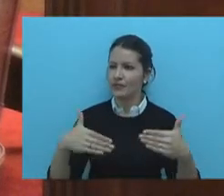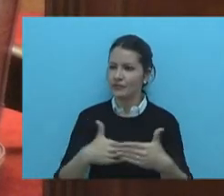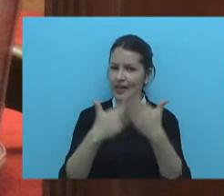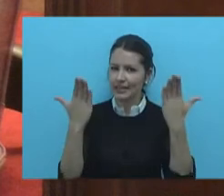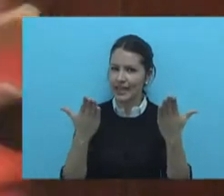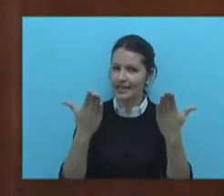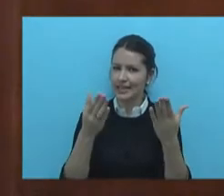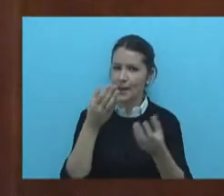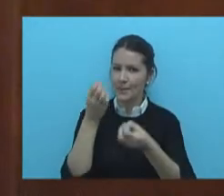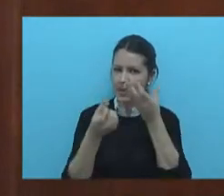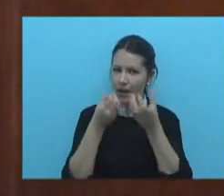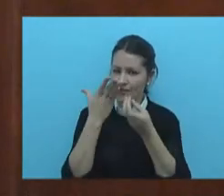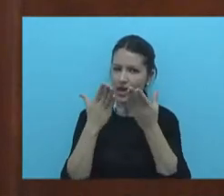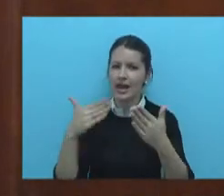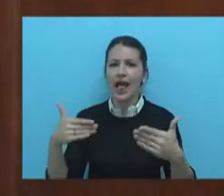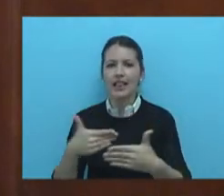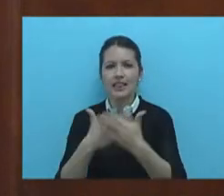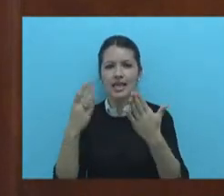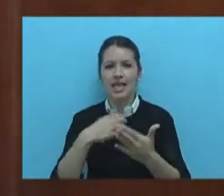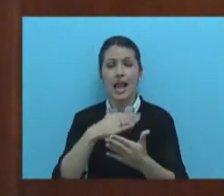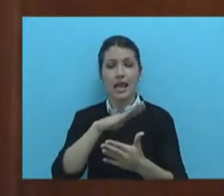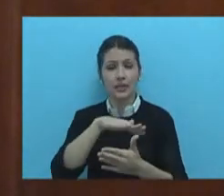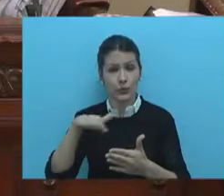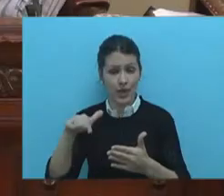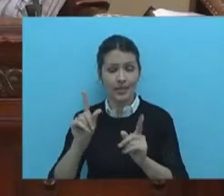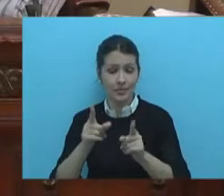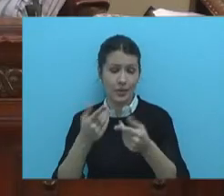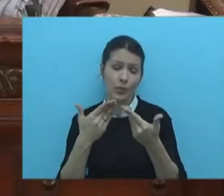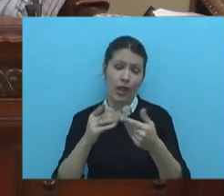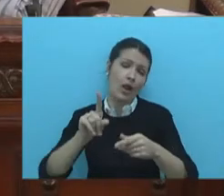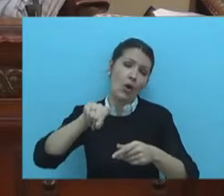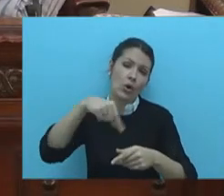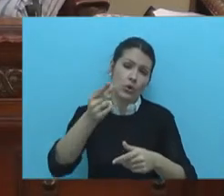tiene éxito, ser más adelante también.